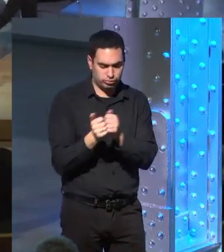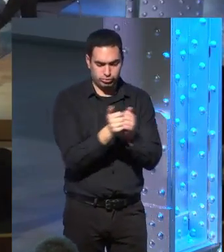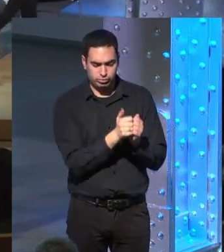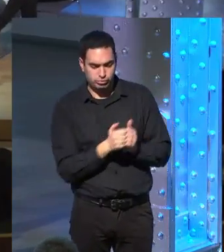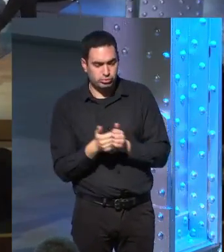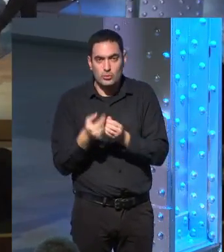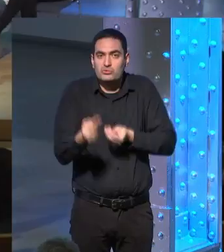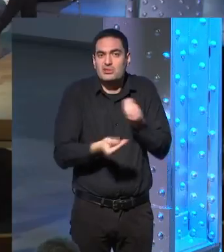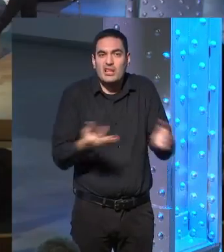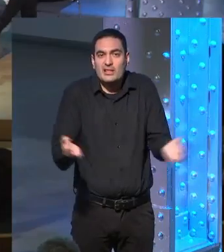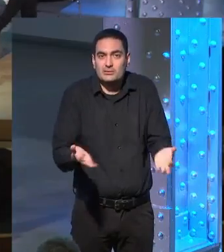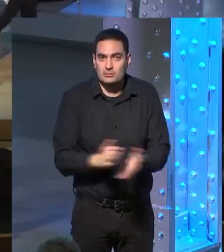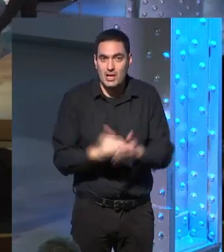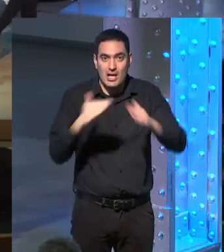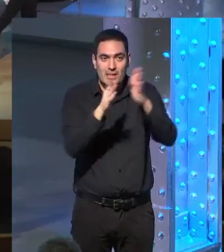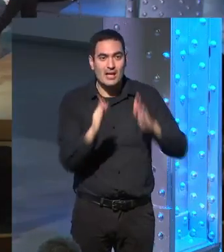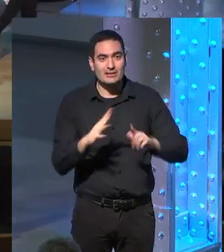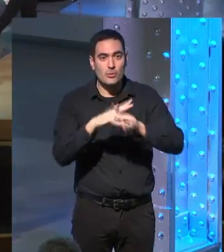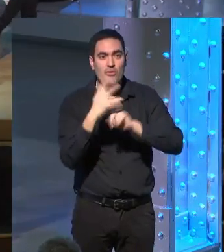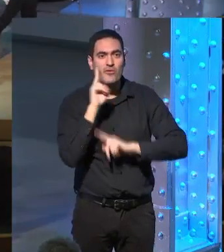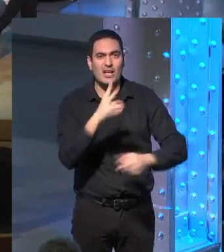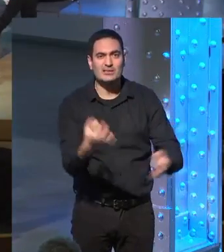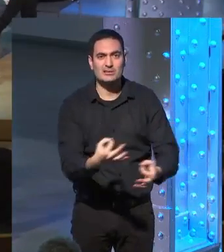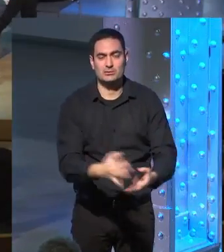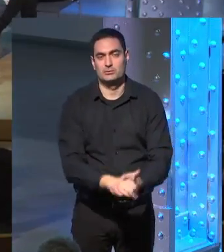tecnología? ¿Qué veis vosotras en casa?